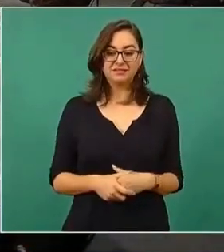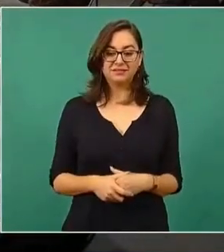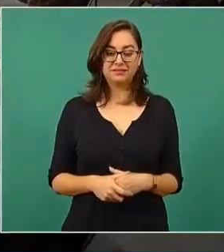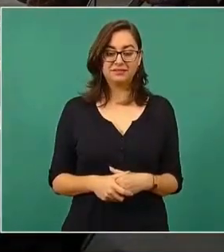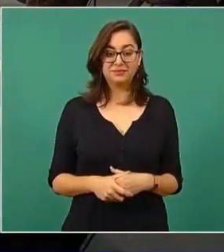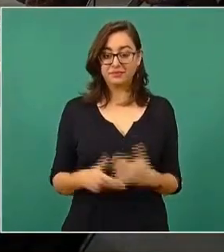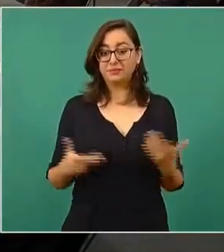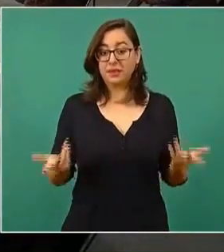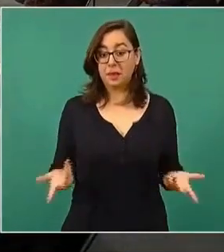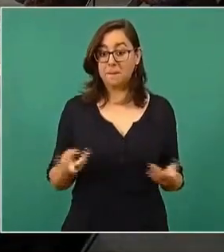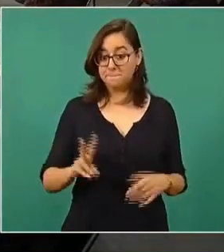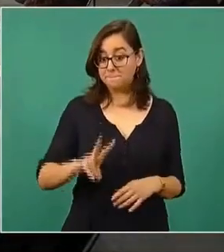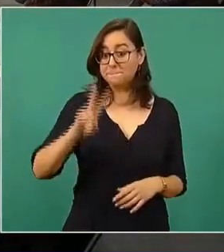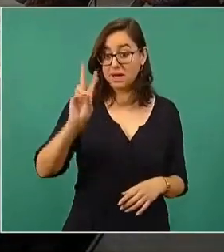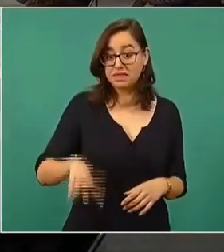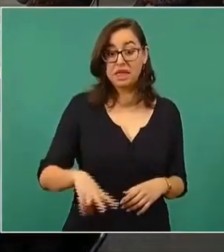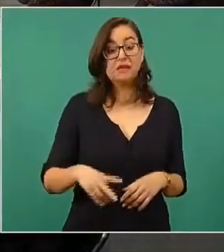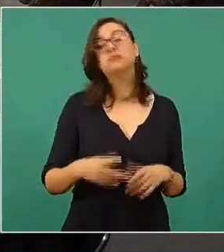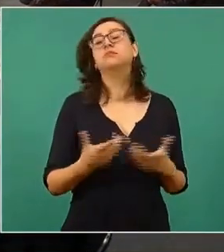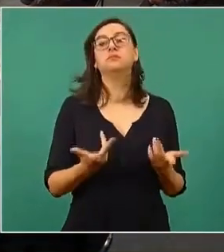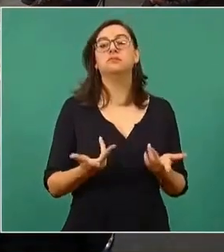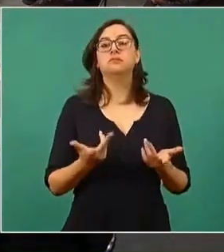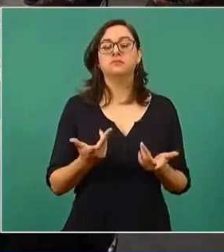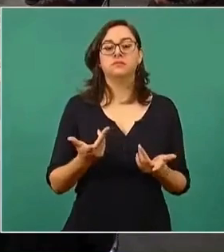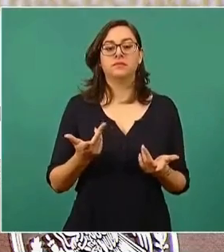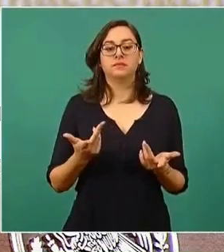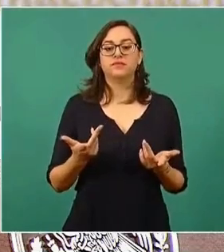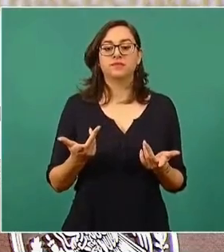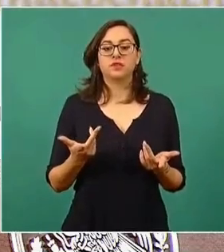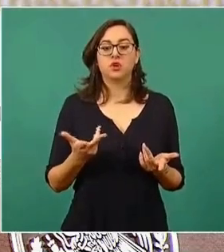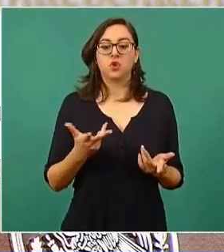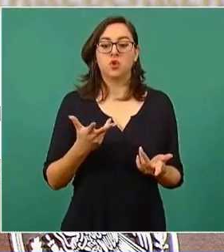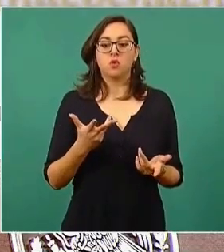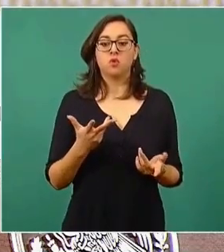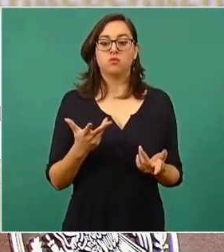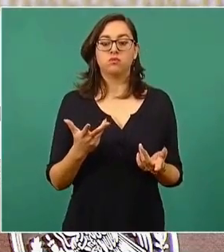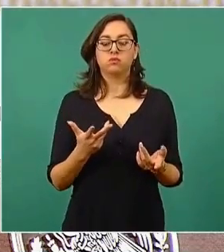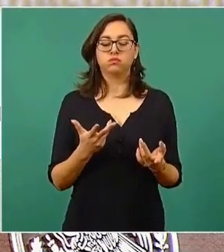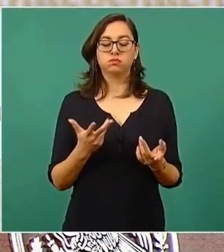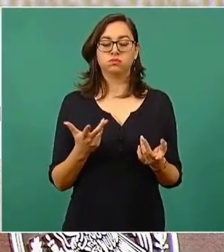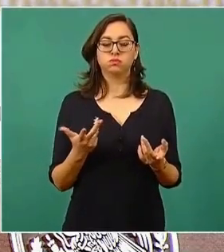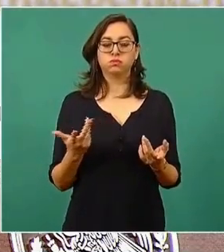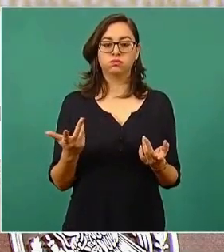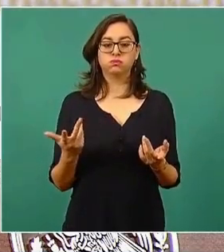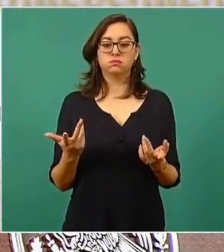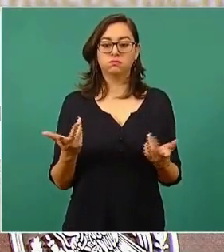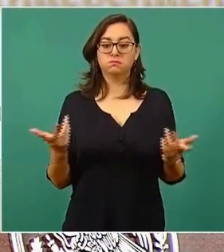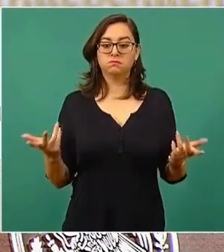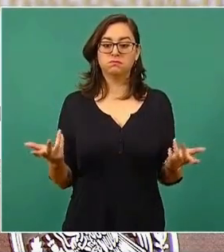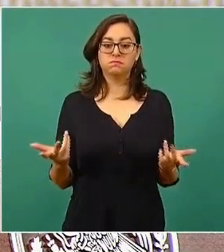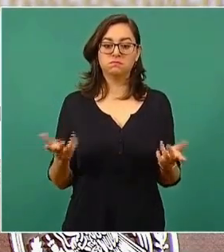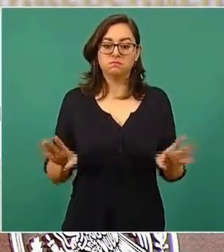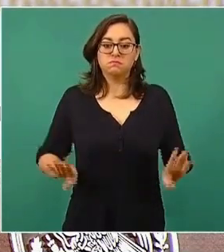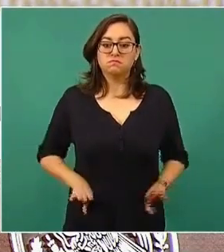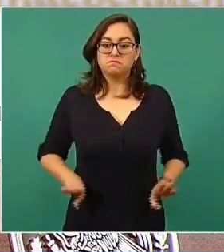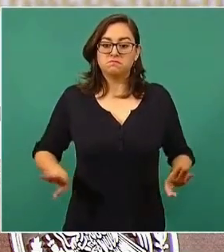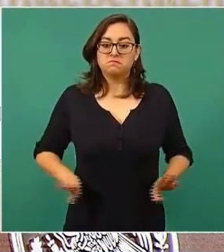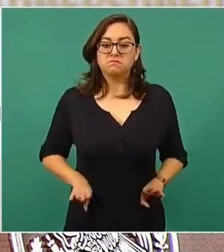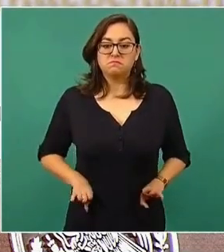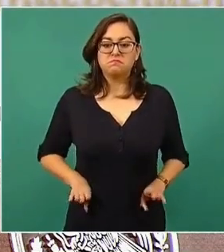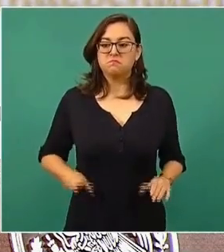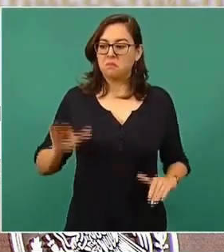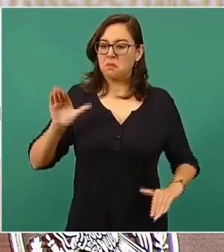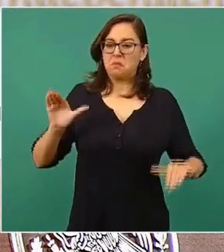la inmoralidad que significa el que haya tanta